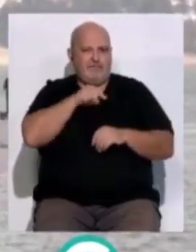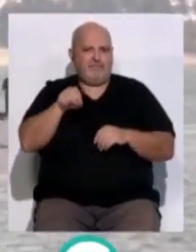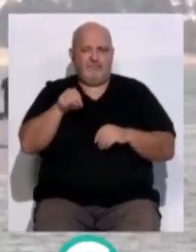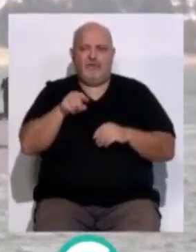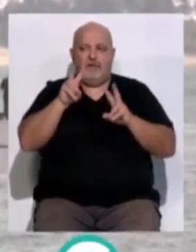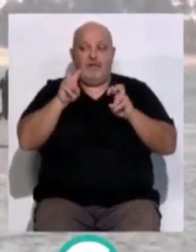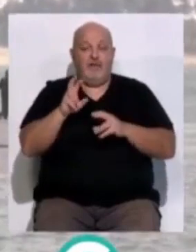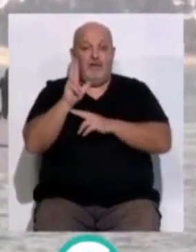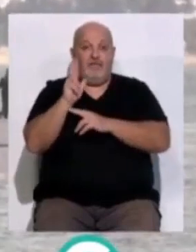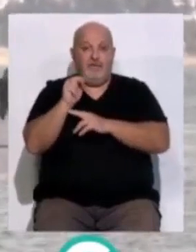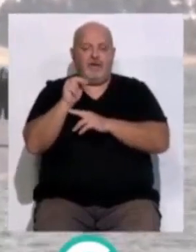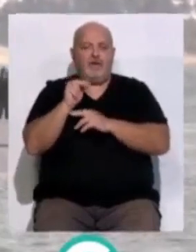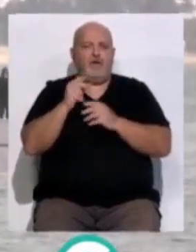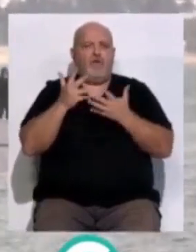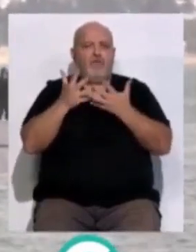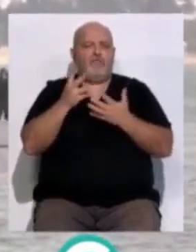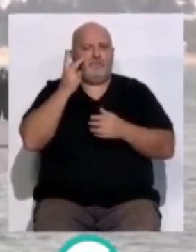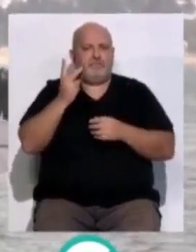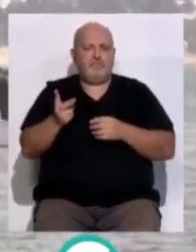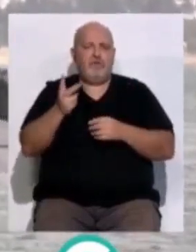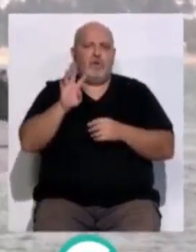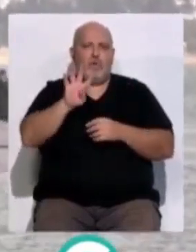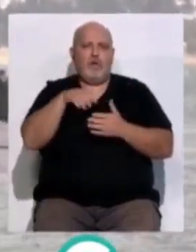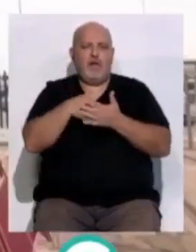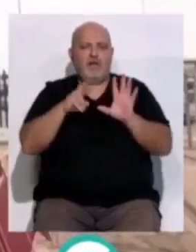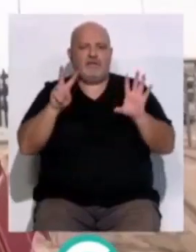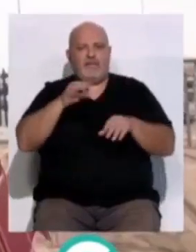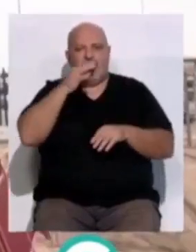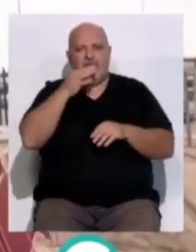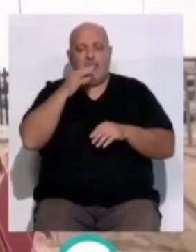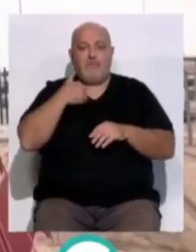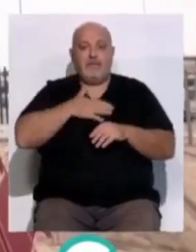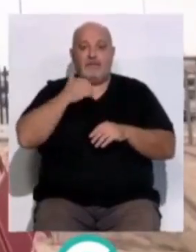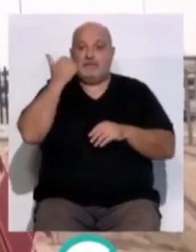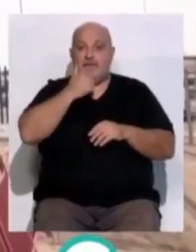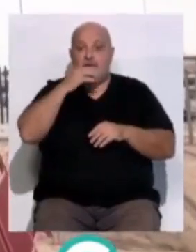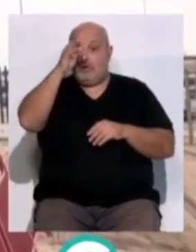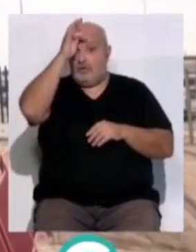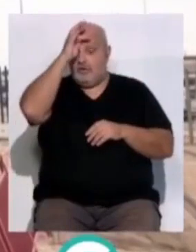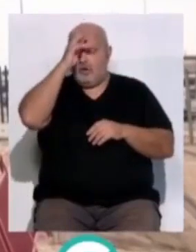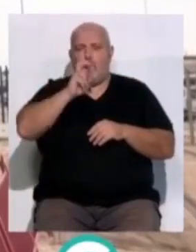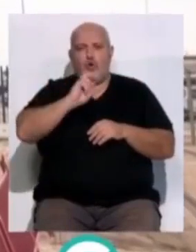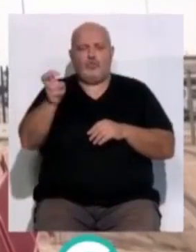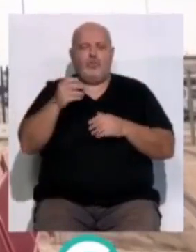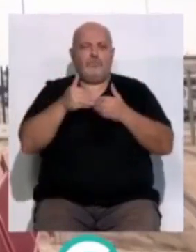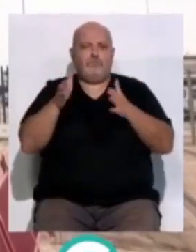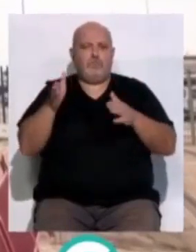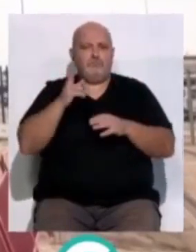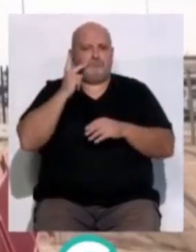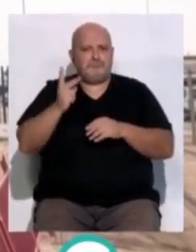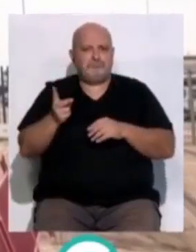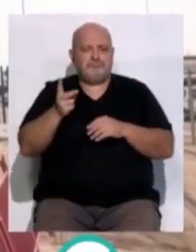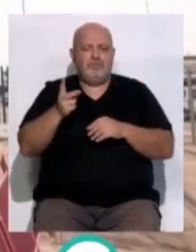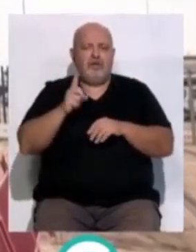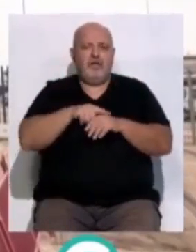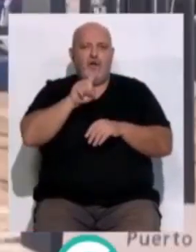concreto, este viernes se ha ofrecido visita de 4 a 7 de la tarde y mañana sábado y el domingo habrá jornada de puertas abiertas